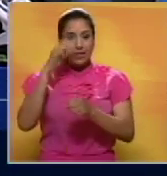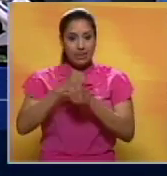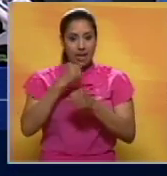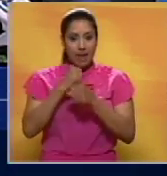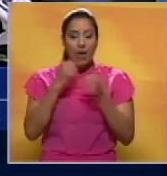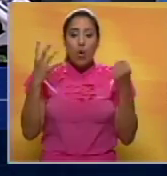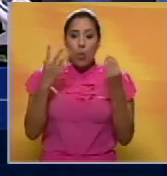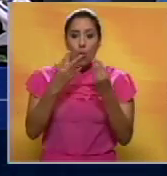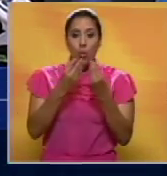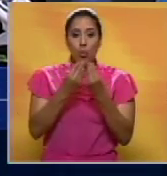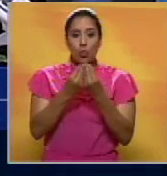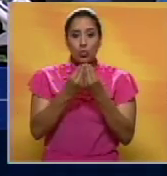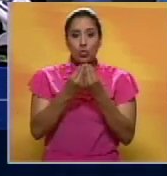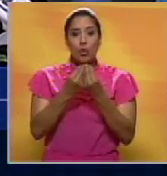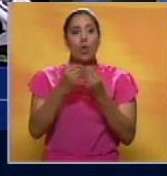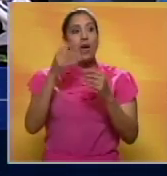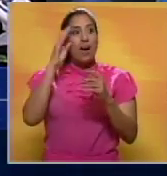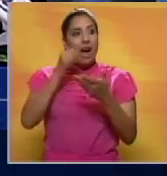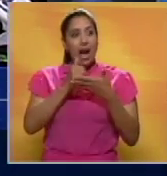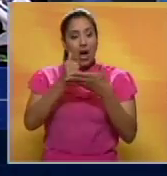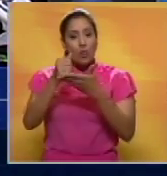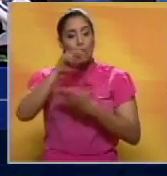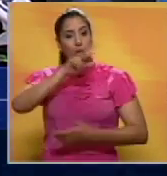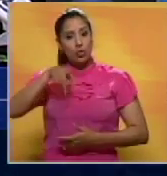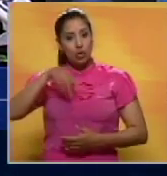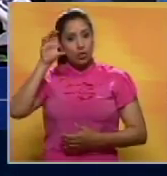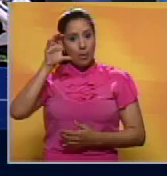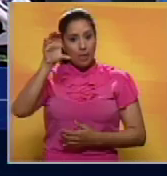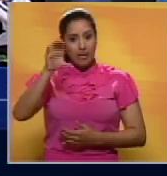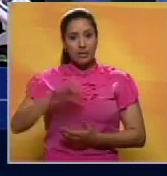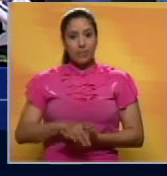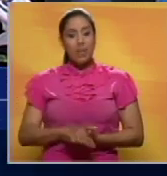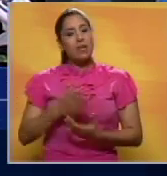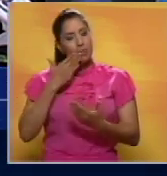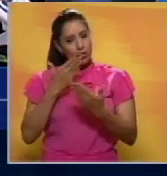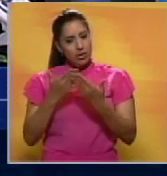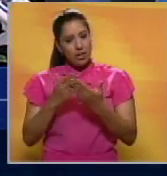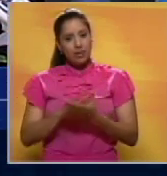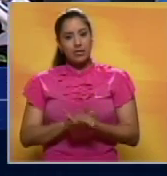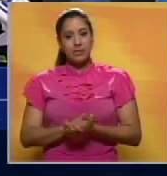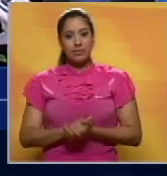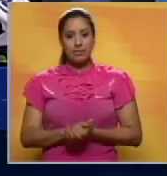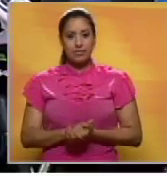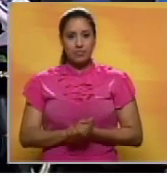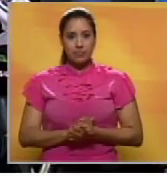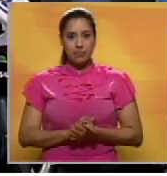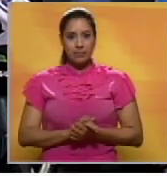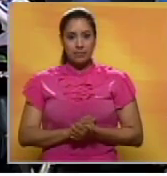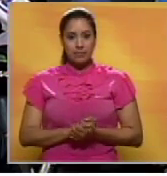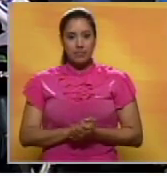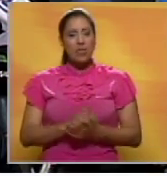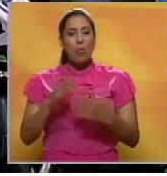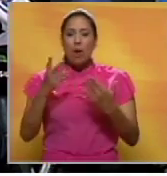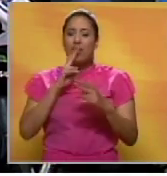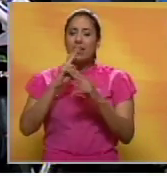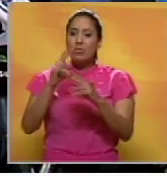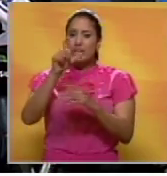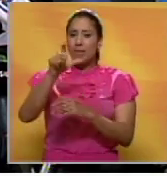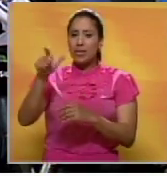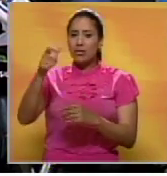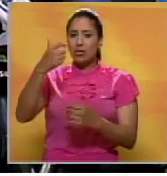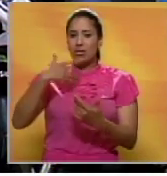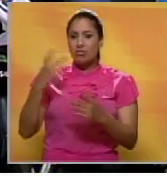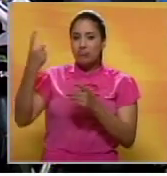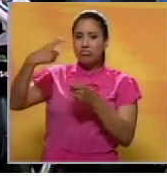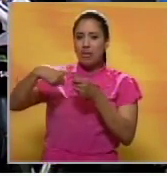trabajar de conjunto en beneficio de nuestro pueblo. Muchas gracias. Monseñor, ¿cuál fue la respuesta de este sector oficial